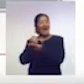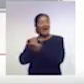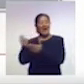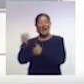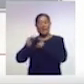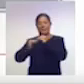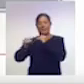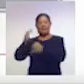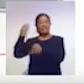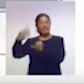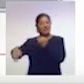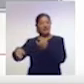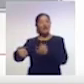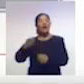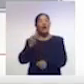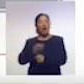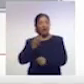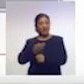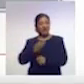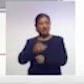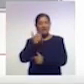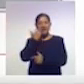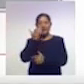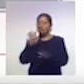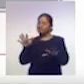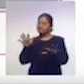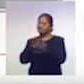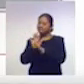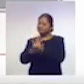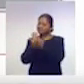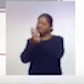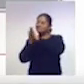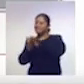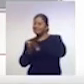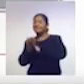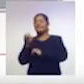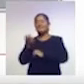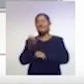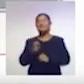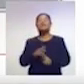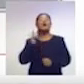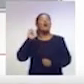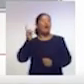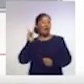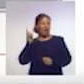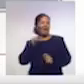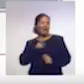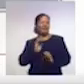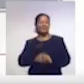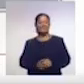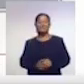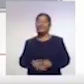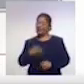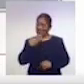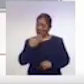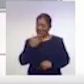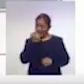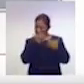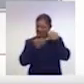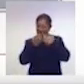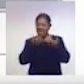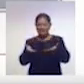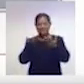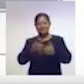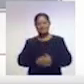final. Hoy, sin duda, se quiere pues emular este tipo de desempeños y ojalá les salga, ¿no? No, pues buena estrategia, Giovanni. Pues adelante con todo